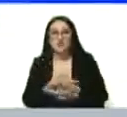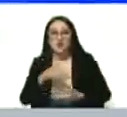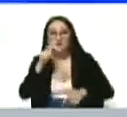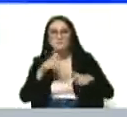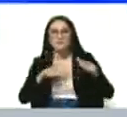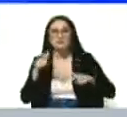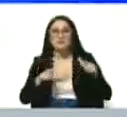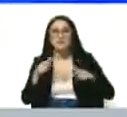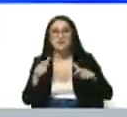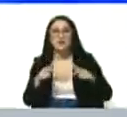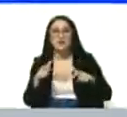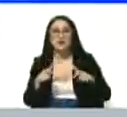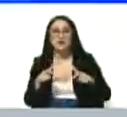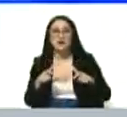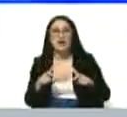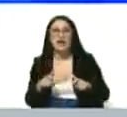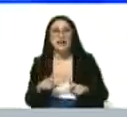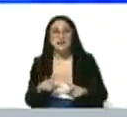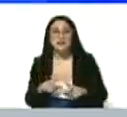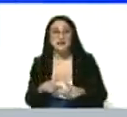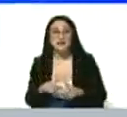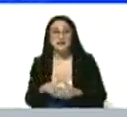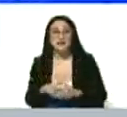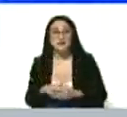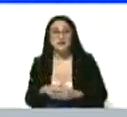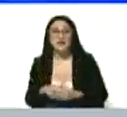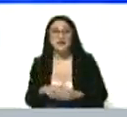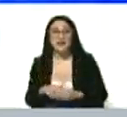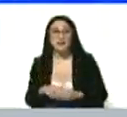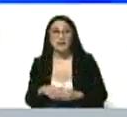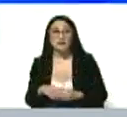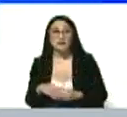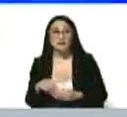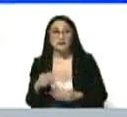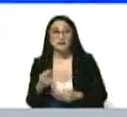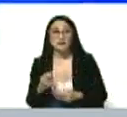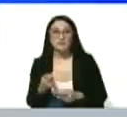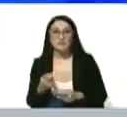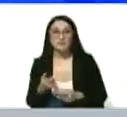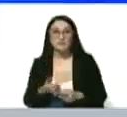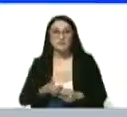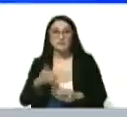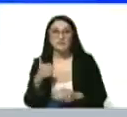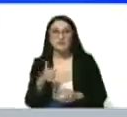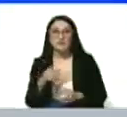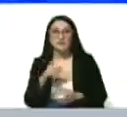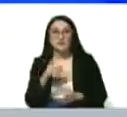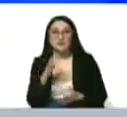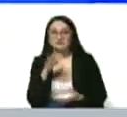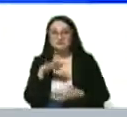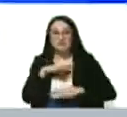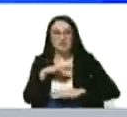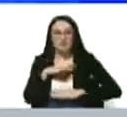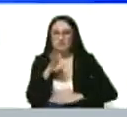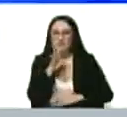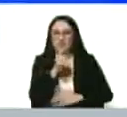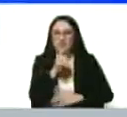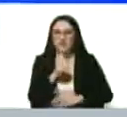personas continúan usando sistemas de generación eléctrico altamente ineficientes